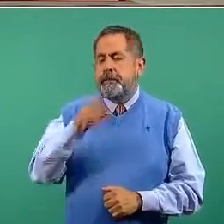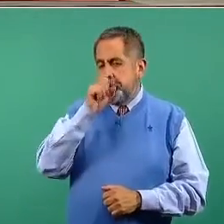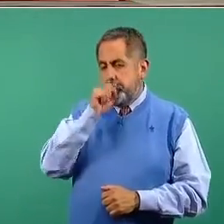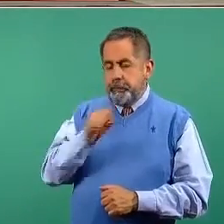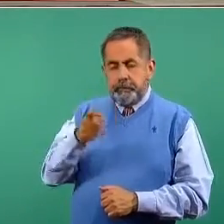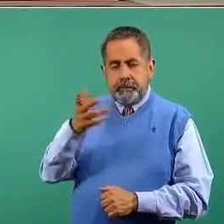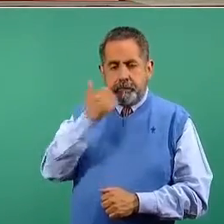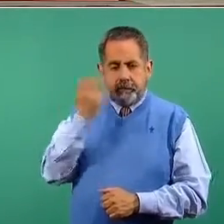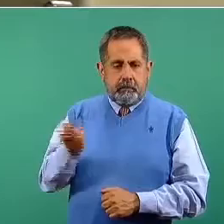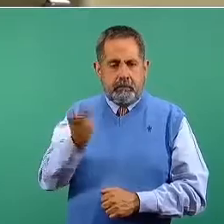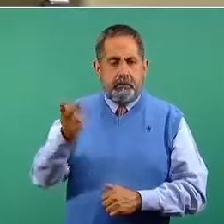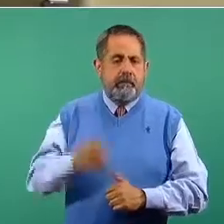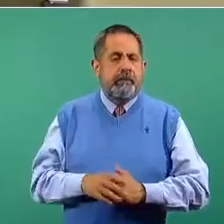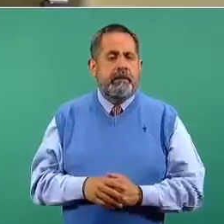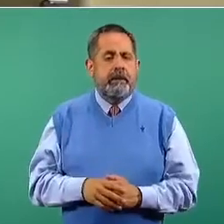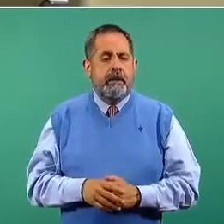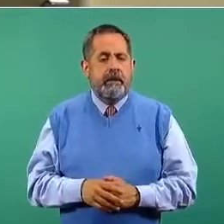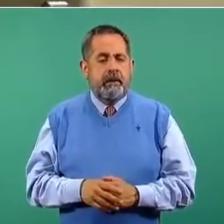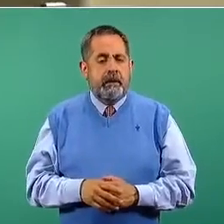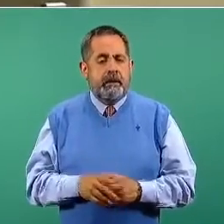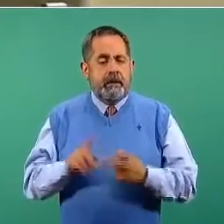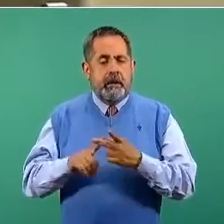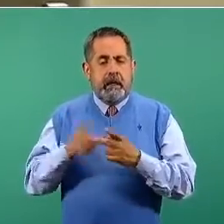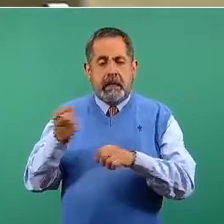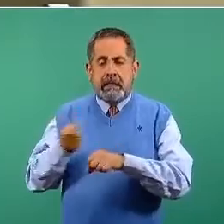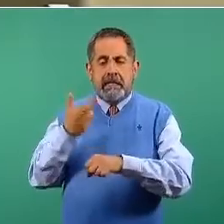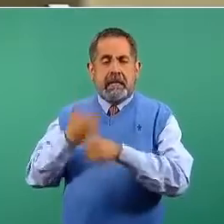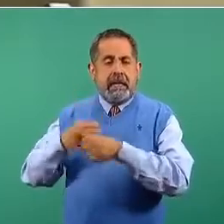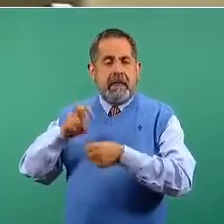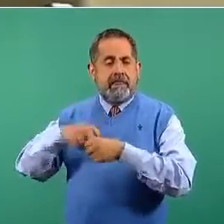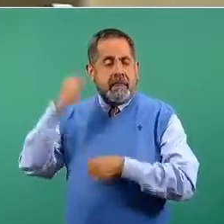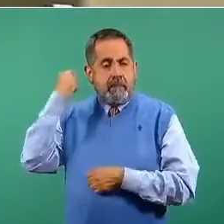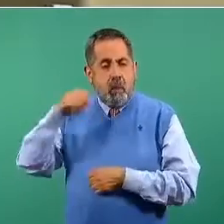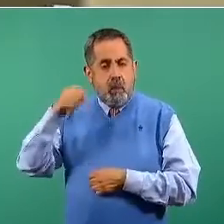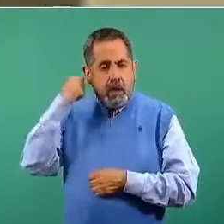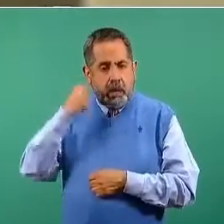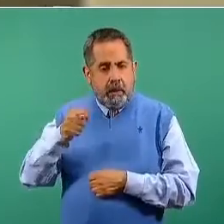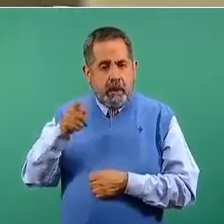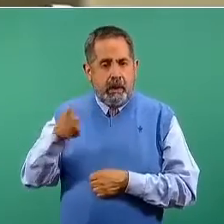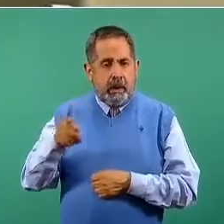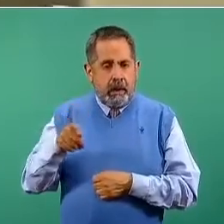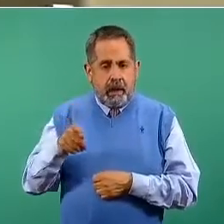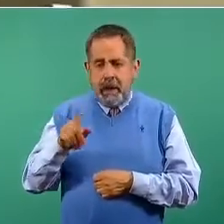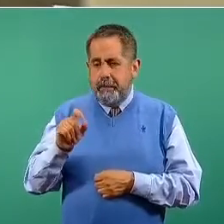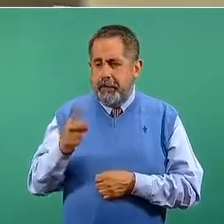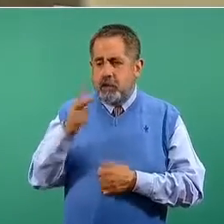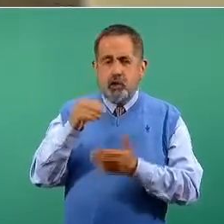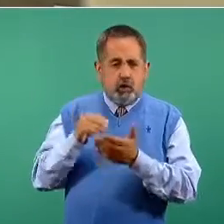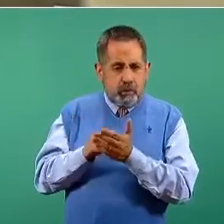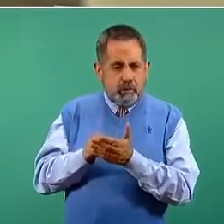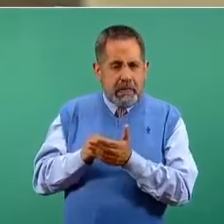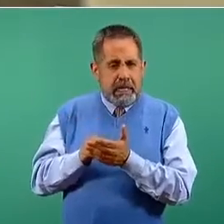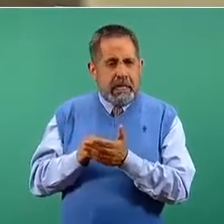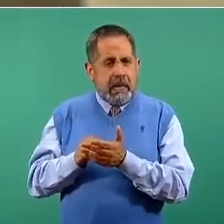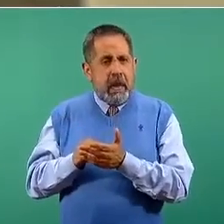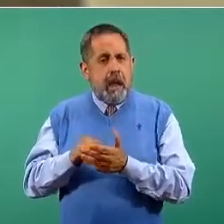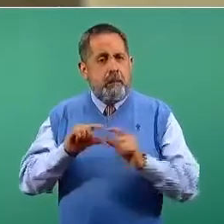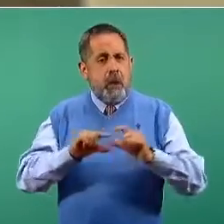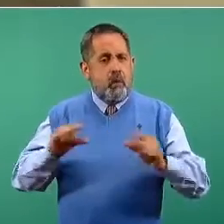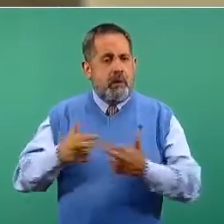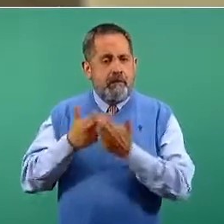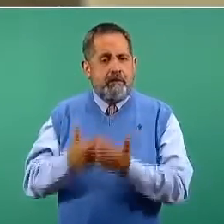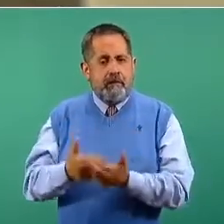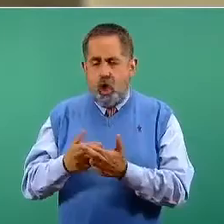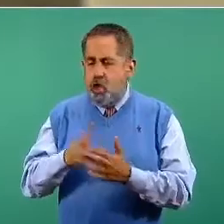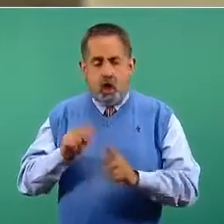preguntar, la secretaria de Tamaulipas dijo que hay 22,000 vacunas que tienen como remesas, que no